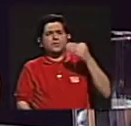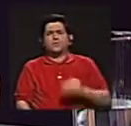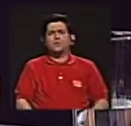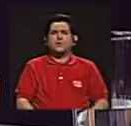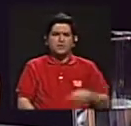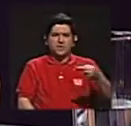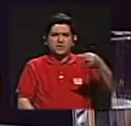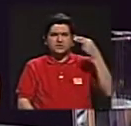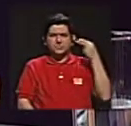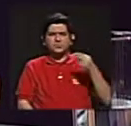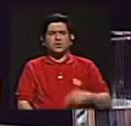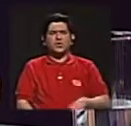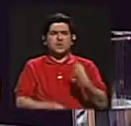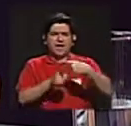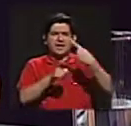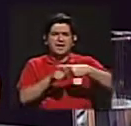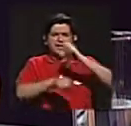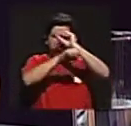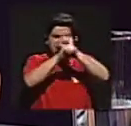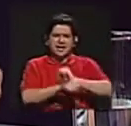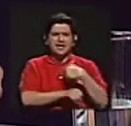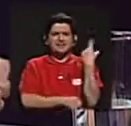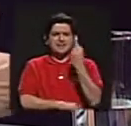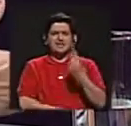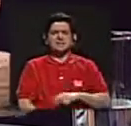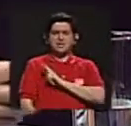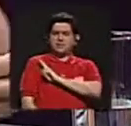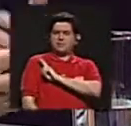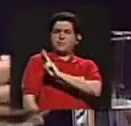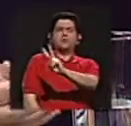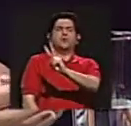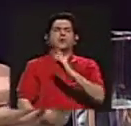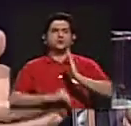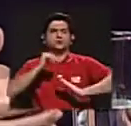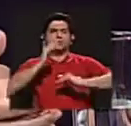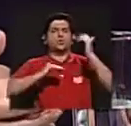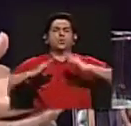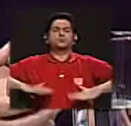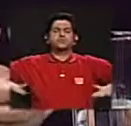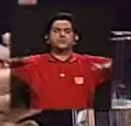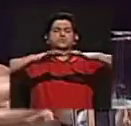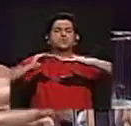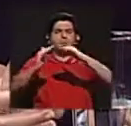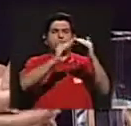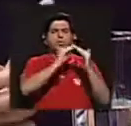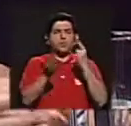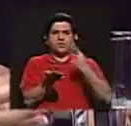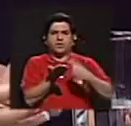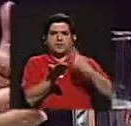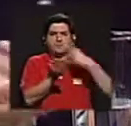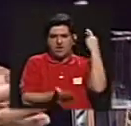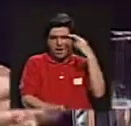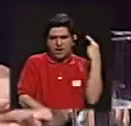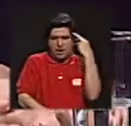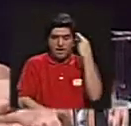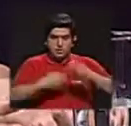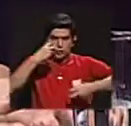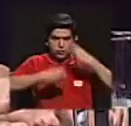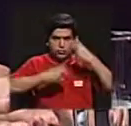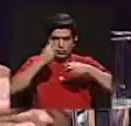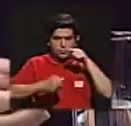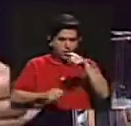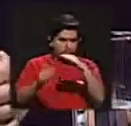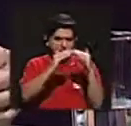Grecia clásica, siempre ha tenido una vocación de construir un espacio comunal de debate y reflexión sobre los problemas de